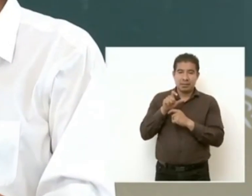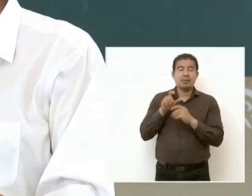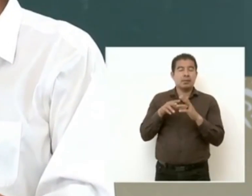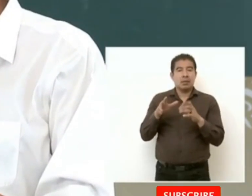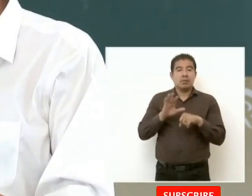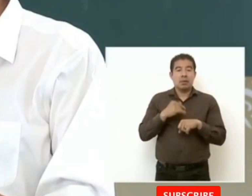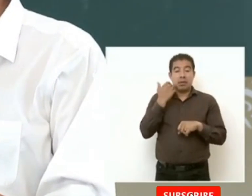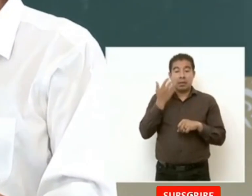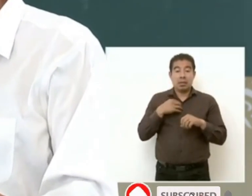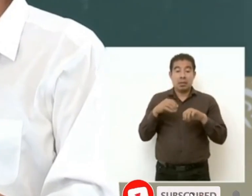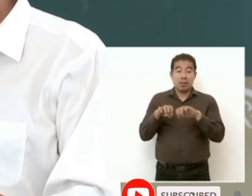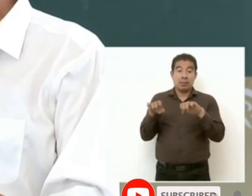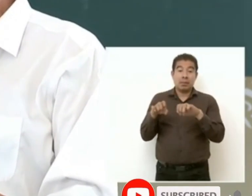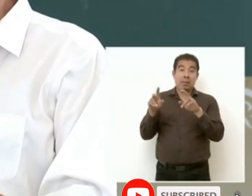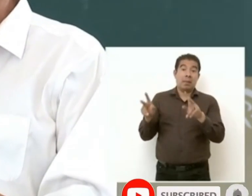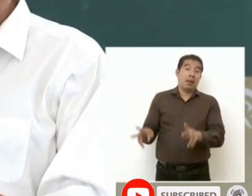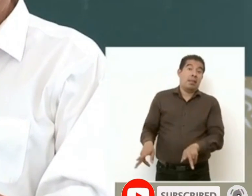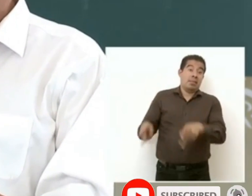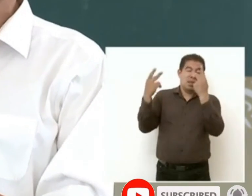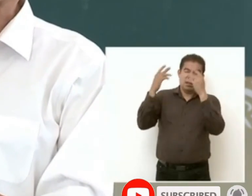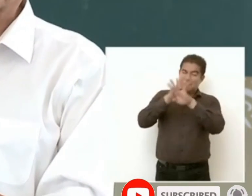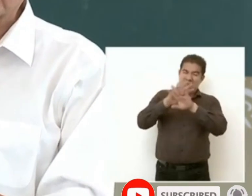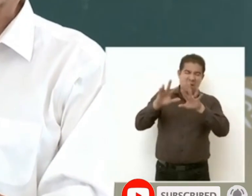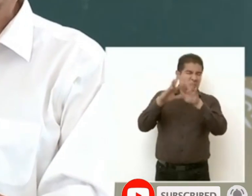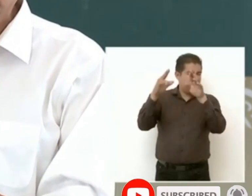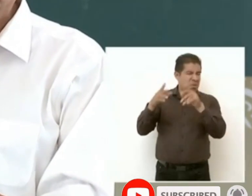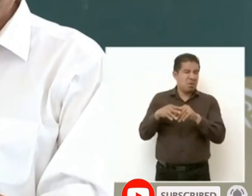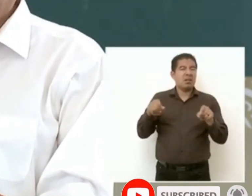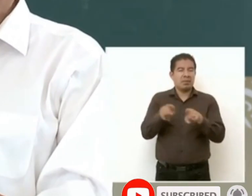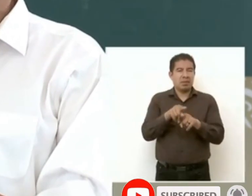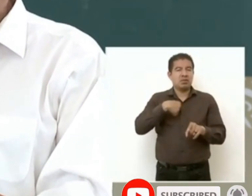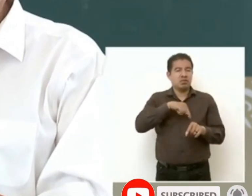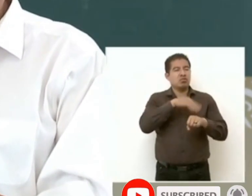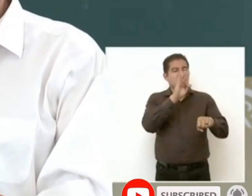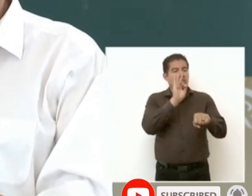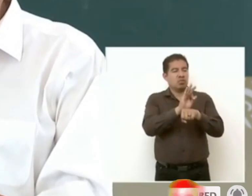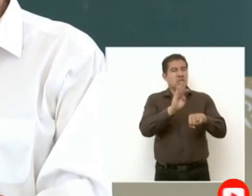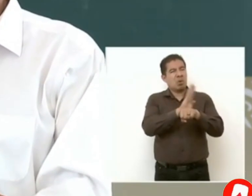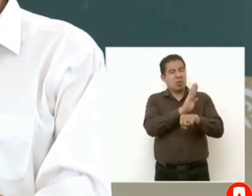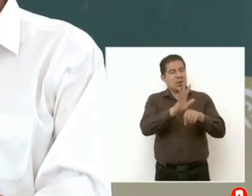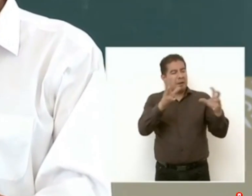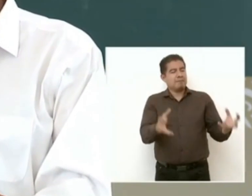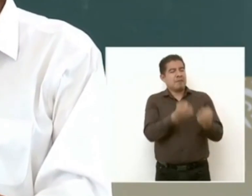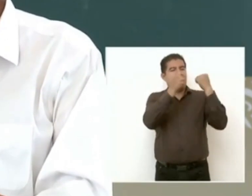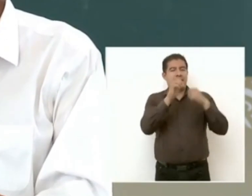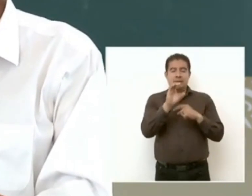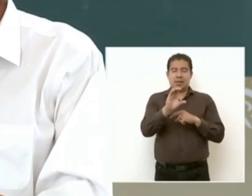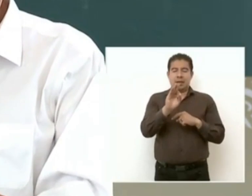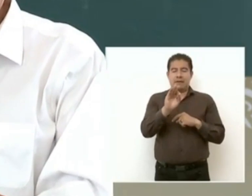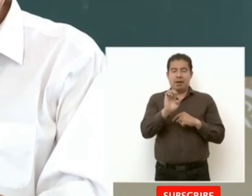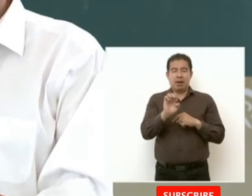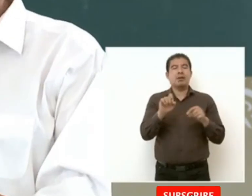vender, destruir por completo. Y estamos rescatando también a la Comisión Federal de